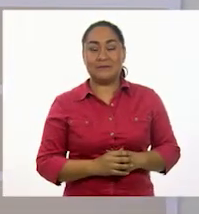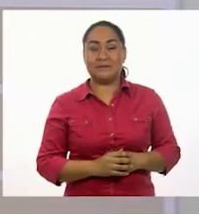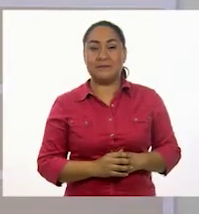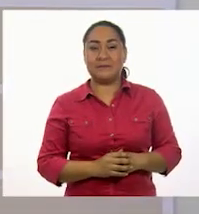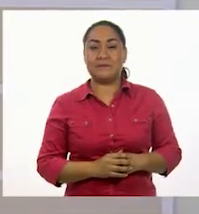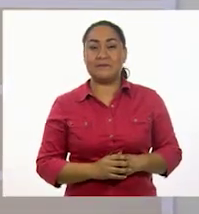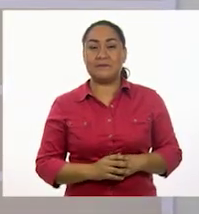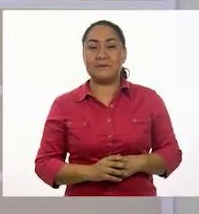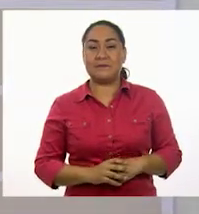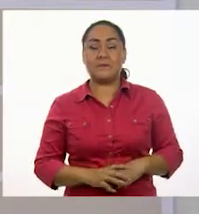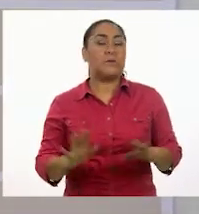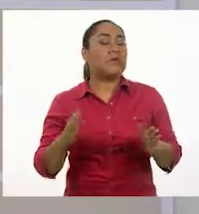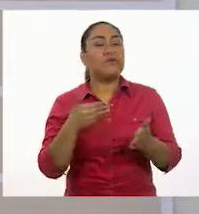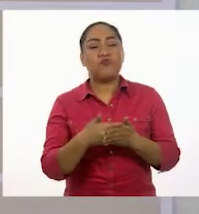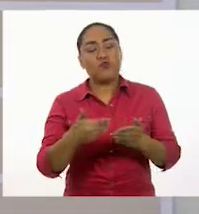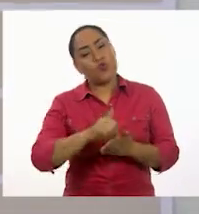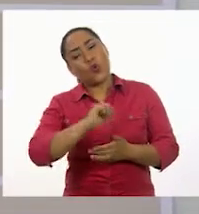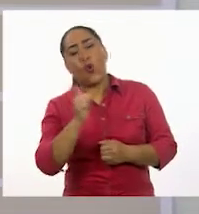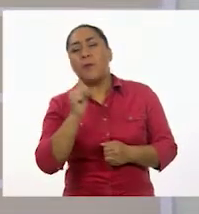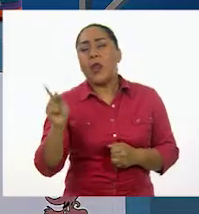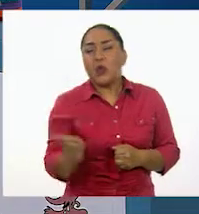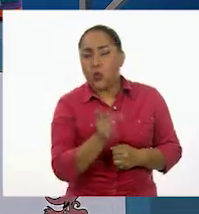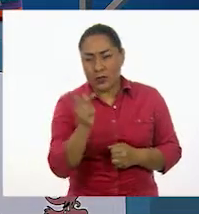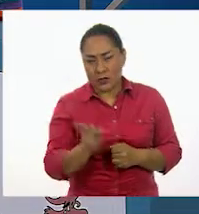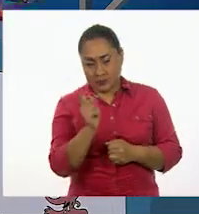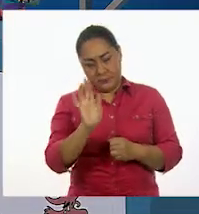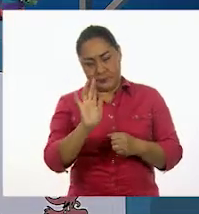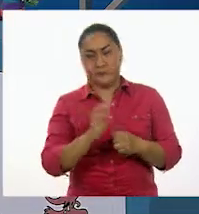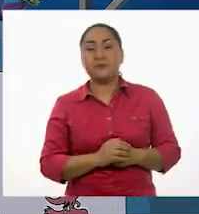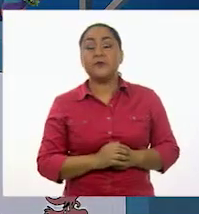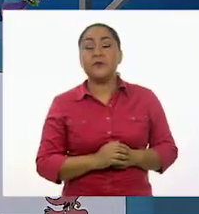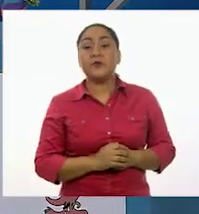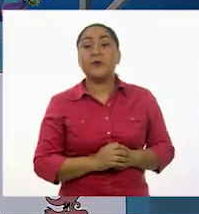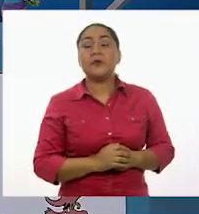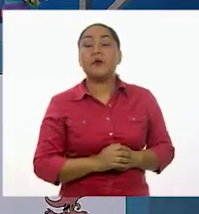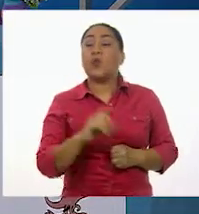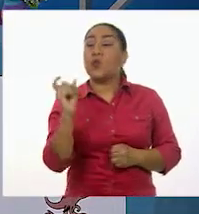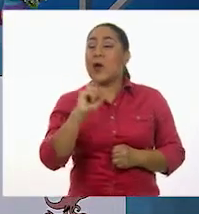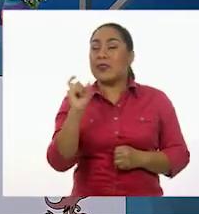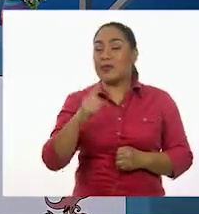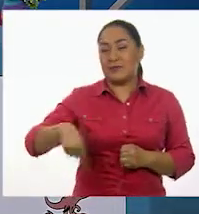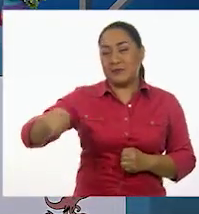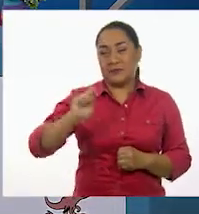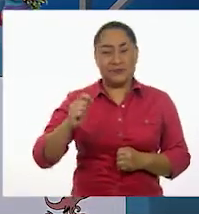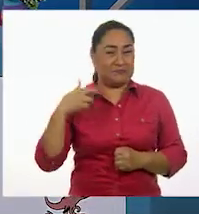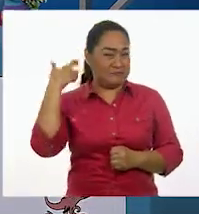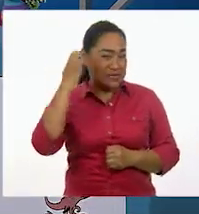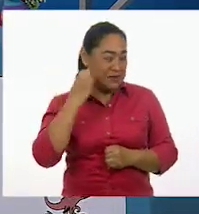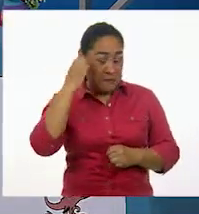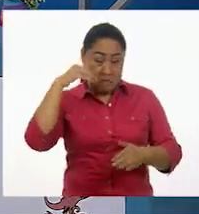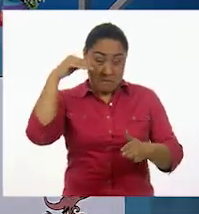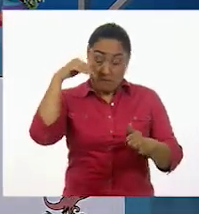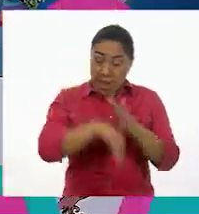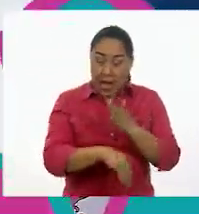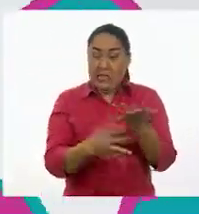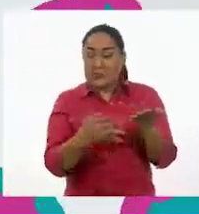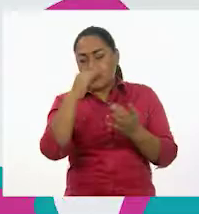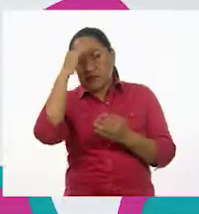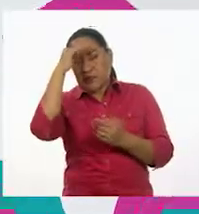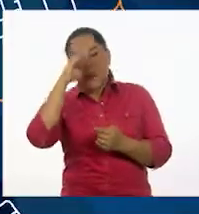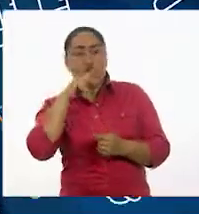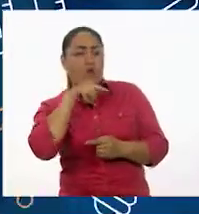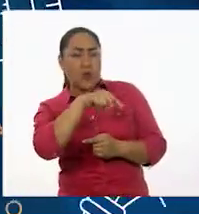Ahora sí, vamos por la siguiente pregunta. Dice, después del fracaso del imperio, se propuso que México se convirtiera en una